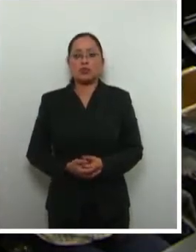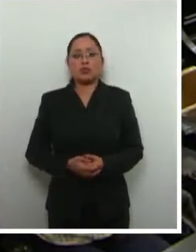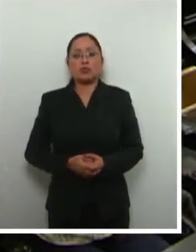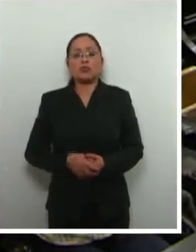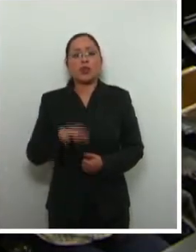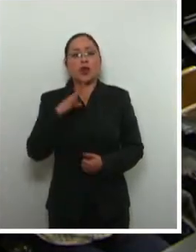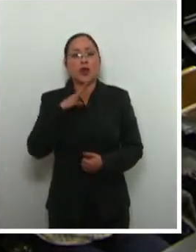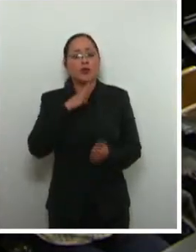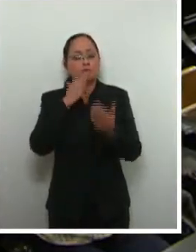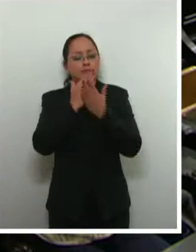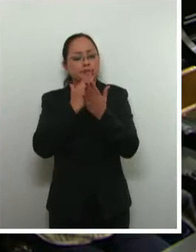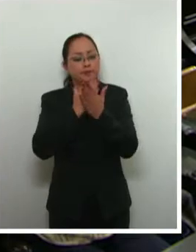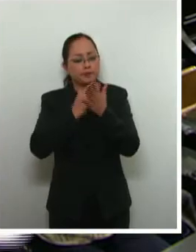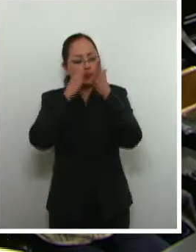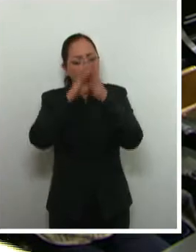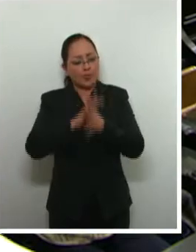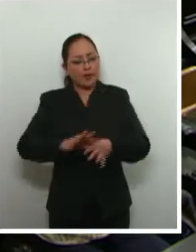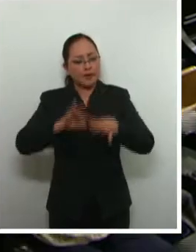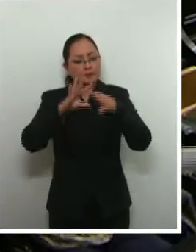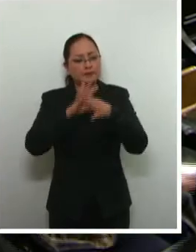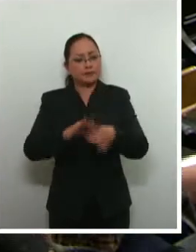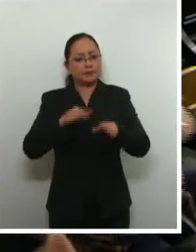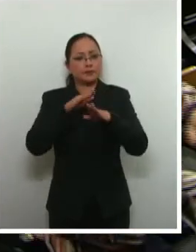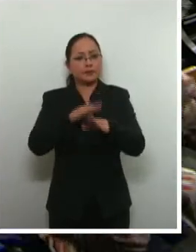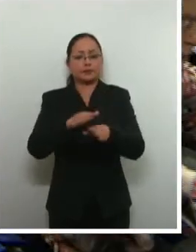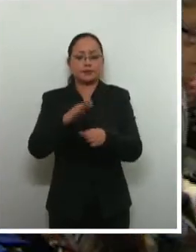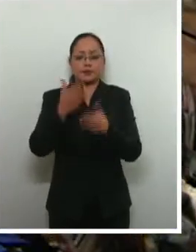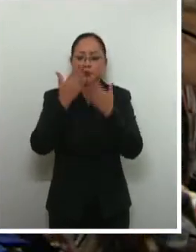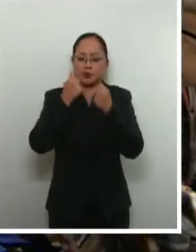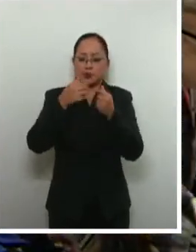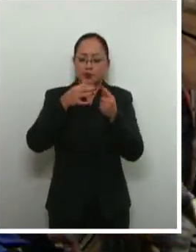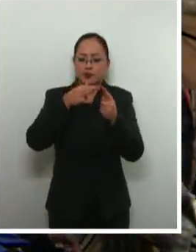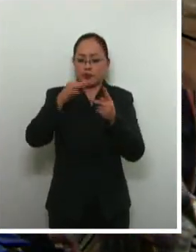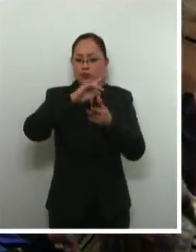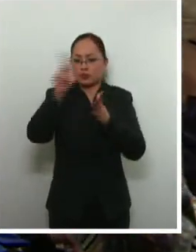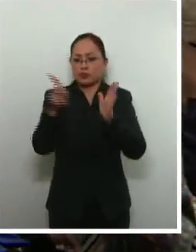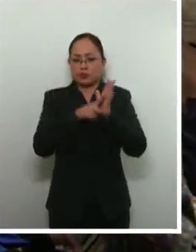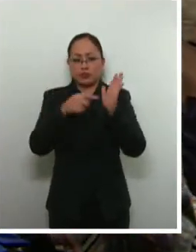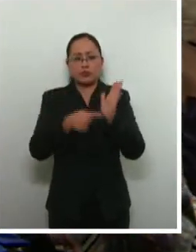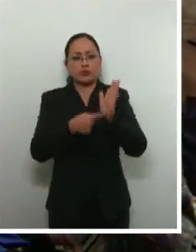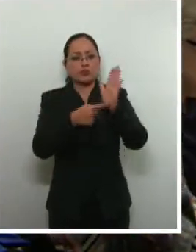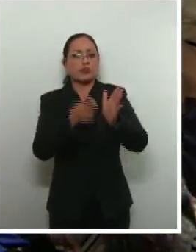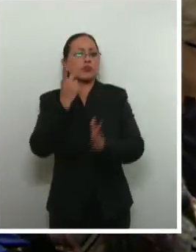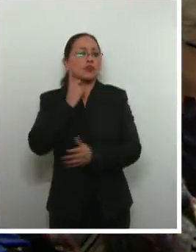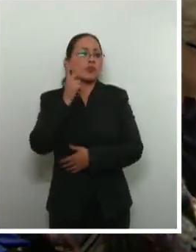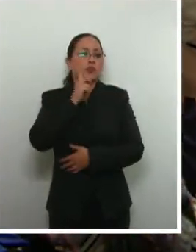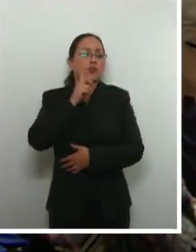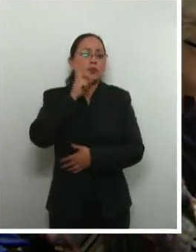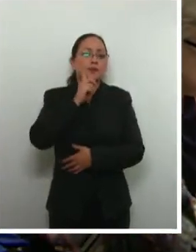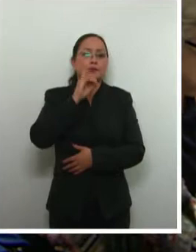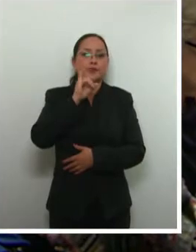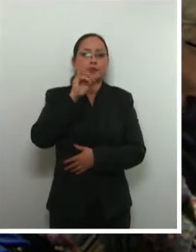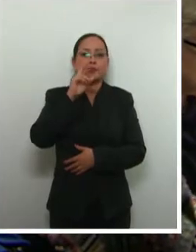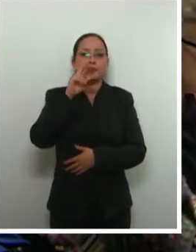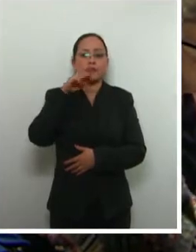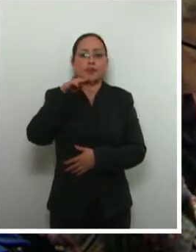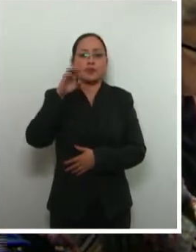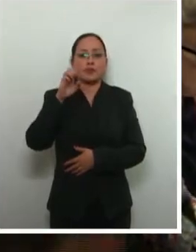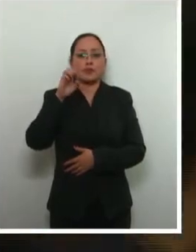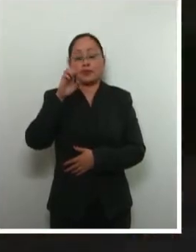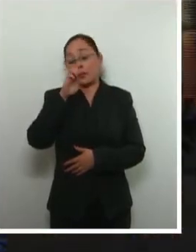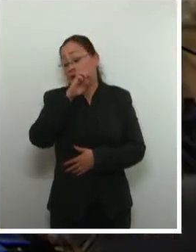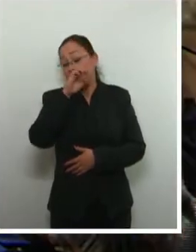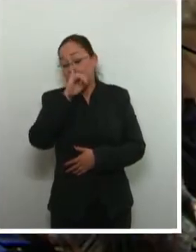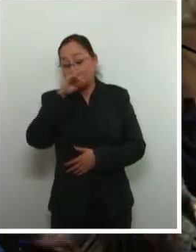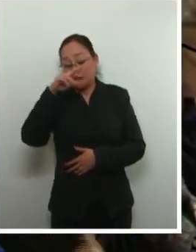Después de haber explicado que al no haberse presentado las reservas por parte de la diputada constituyente Irma